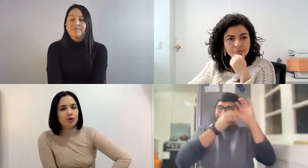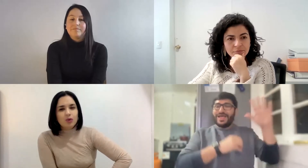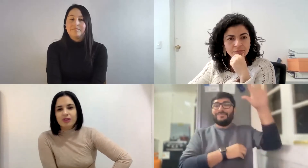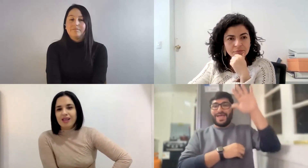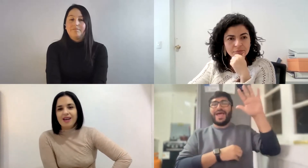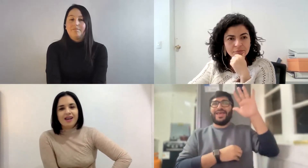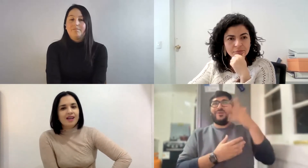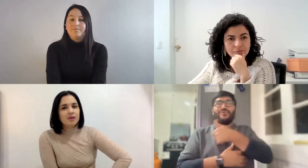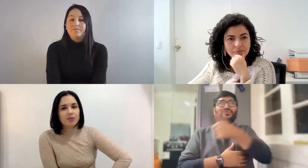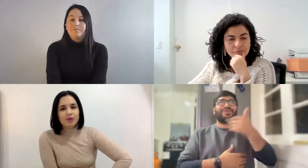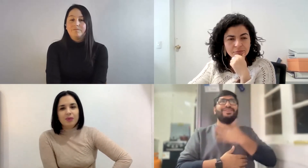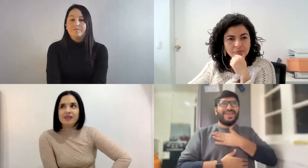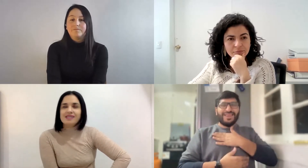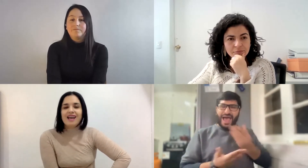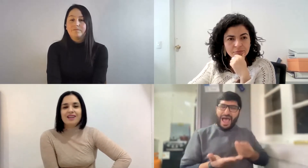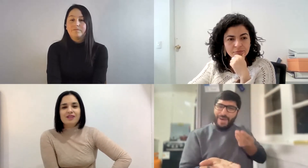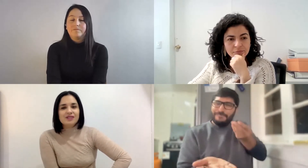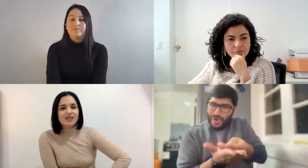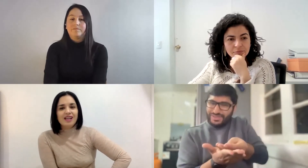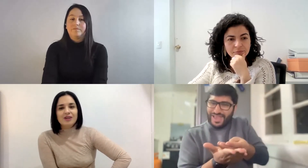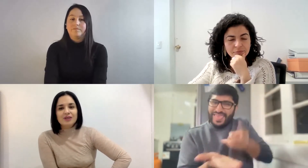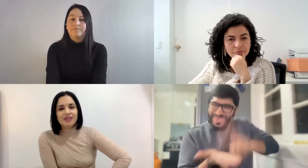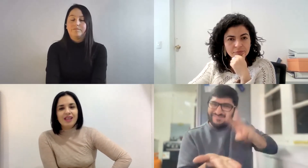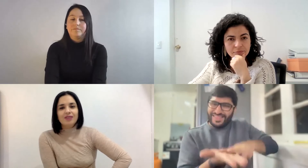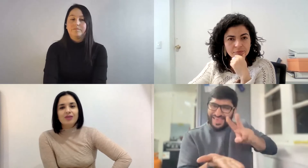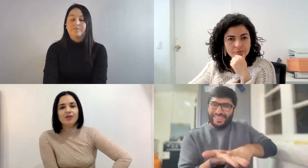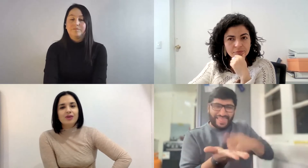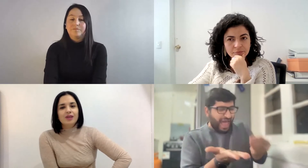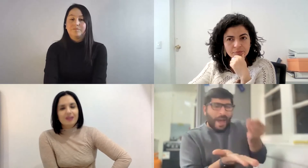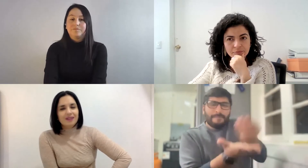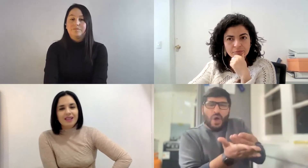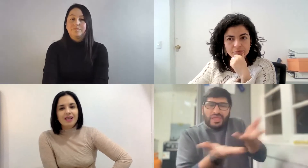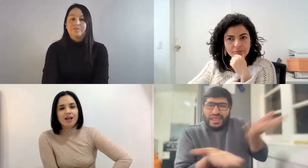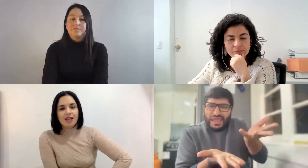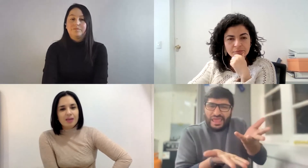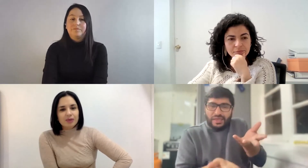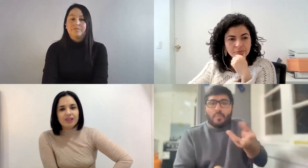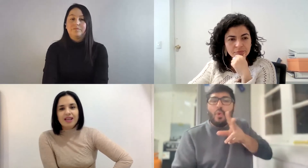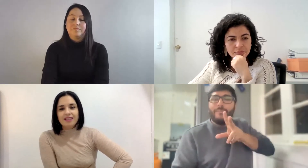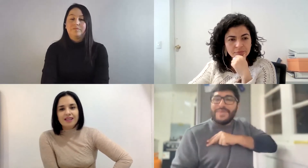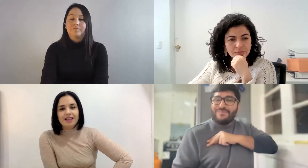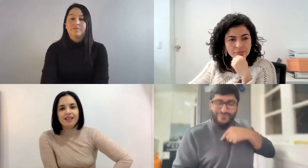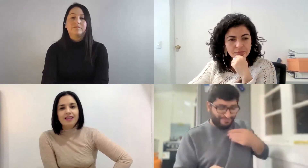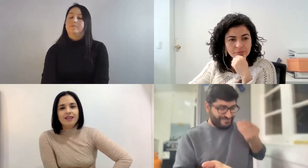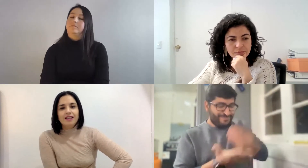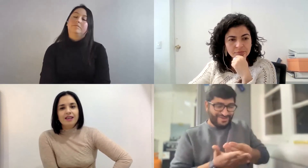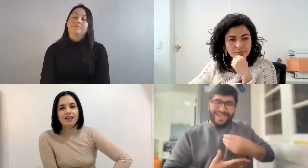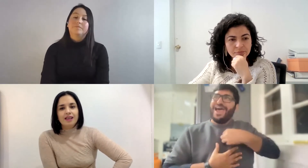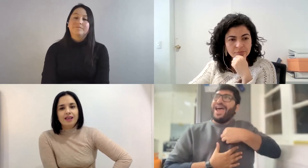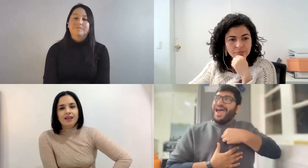las preguntas, por pensar, reflexionar el contexto. De verdad que el aportar, estar